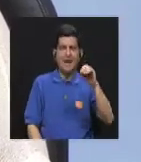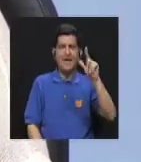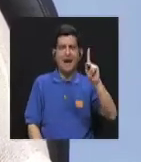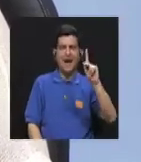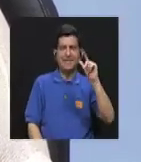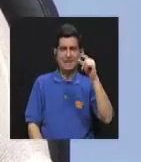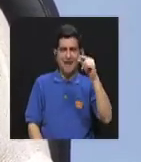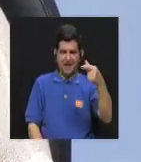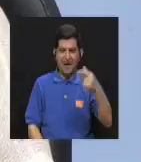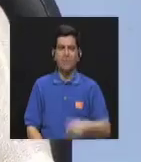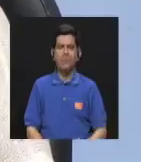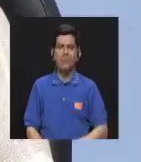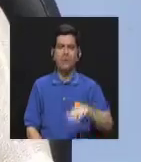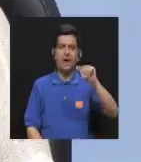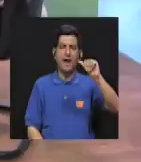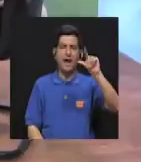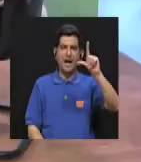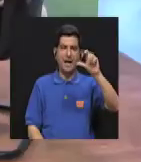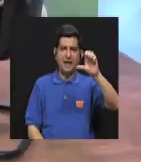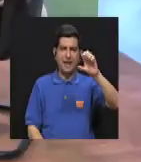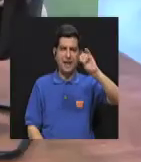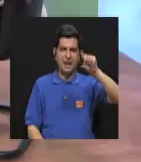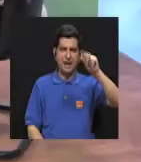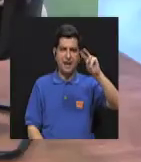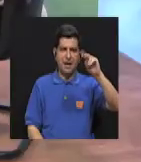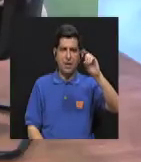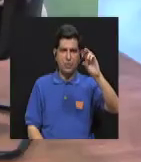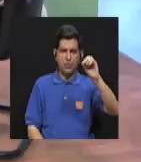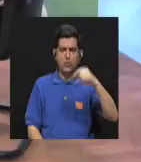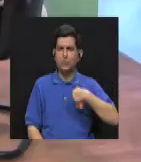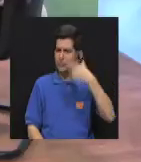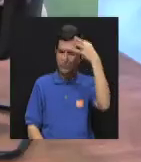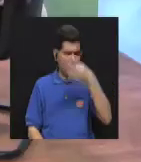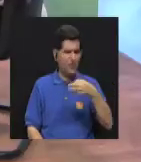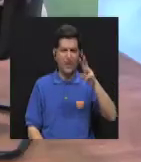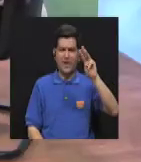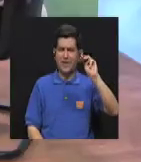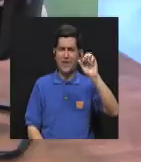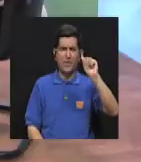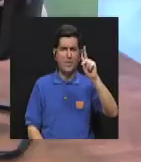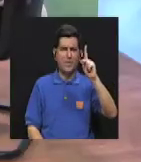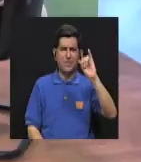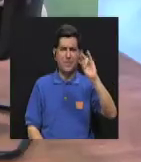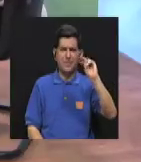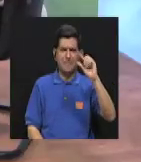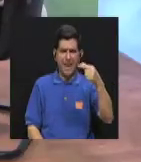Alejandro, al principio decía yo, a mí no me parece un making of, me parece mucho más que eso,